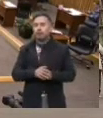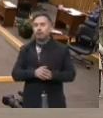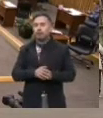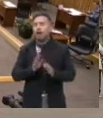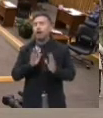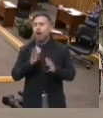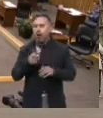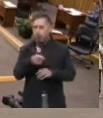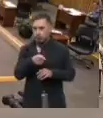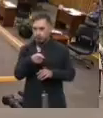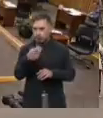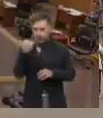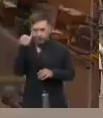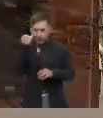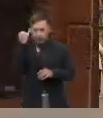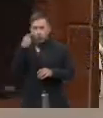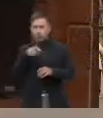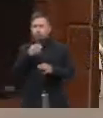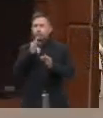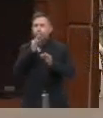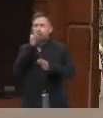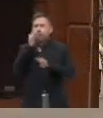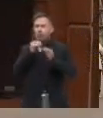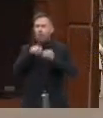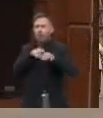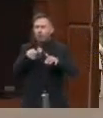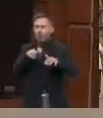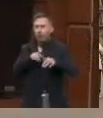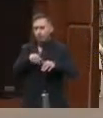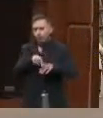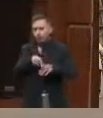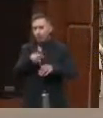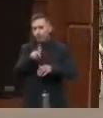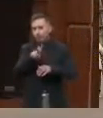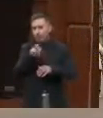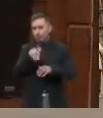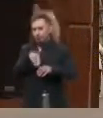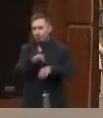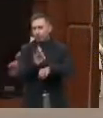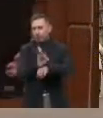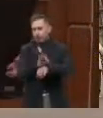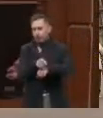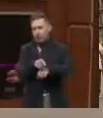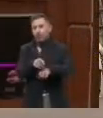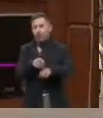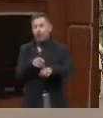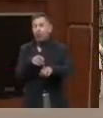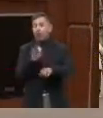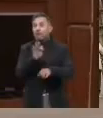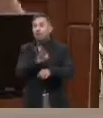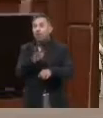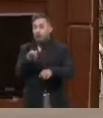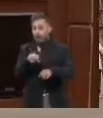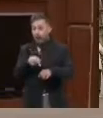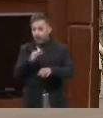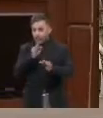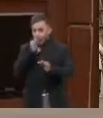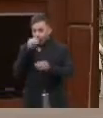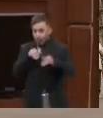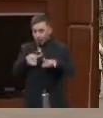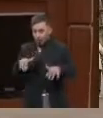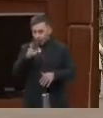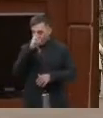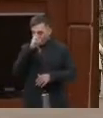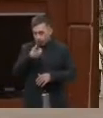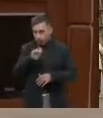como estrategia de propagandística a favor del Partido Verde, precisamente en la veda electoral a través de